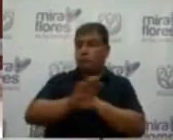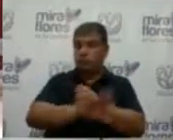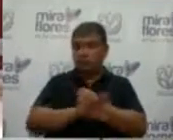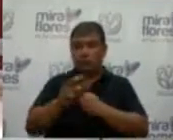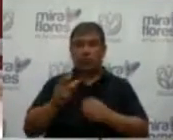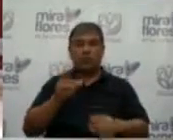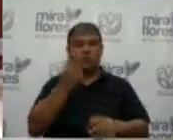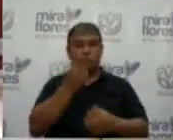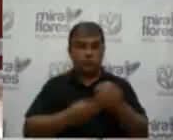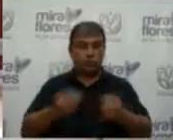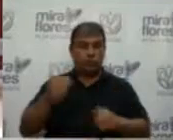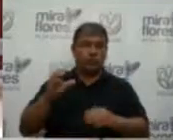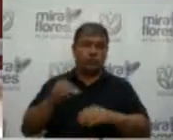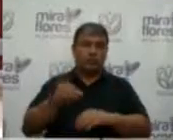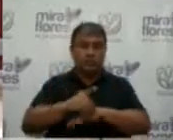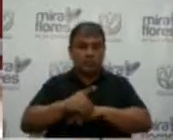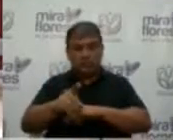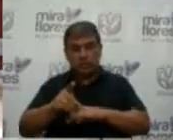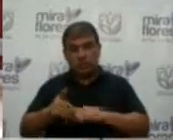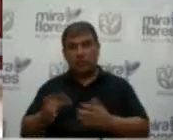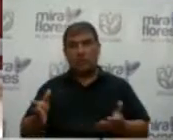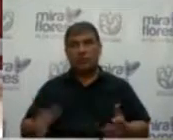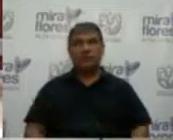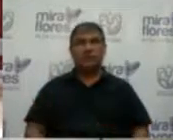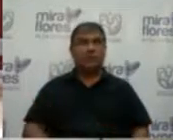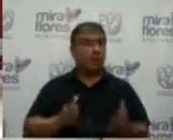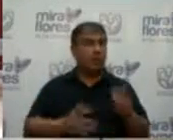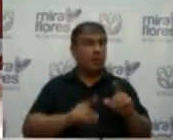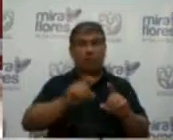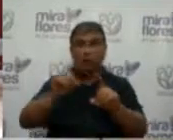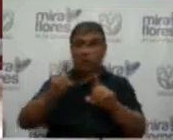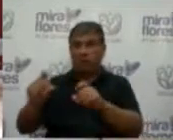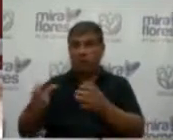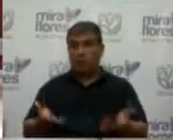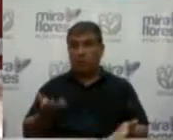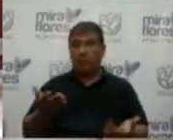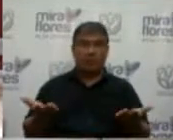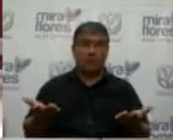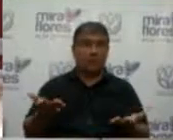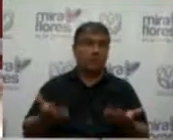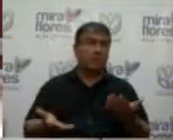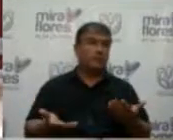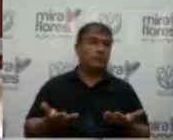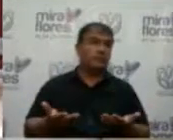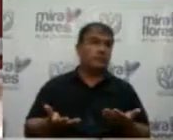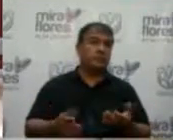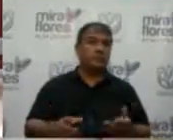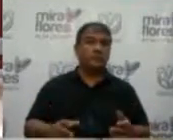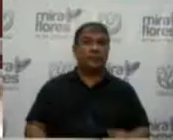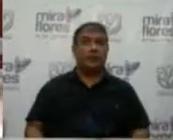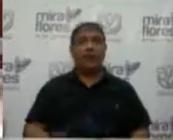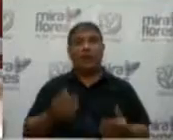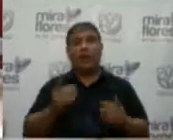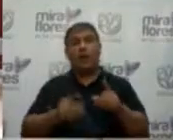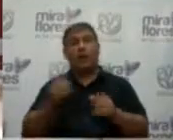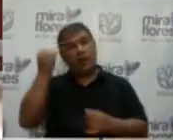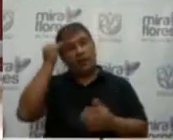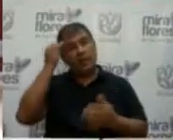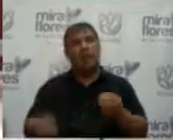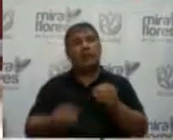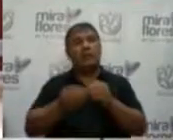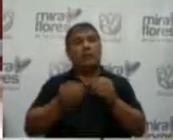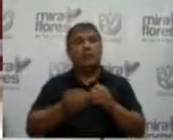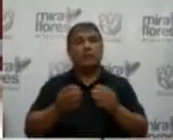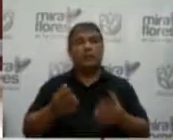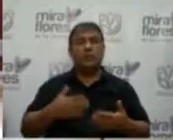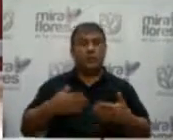dos municipalidades, ¿no? Los dos distritos. No sé si hay alguna pregunta, alguna idea adicional. Esto yo sé que